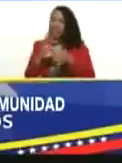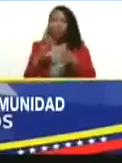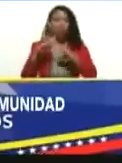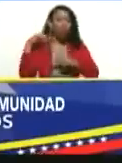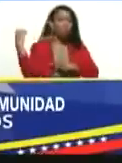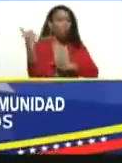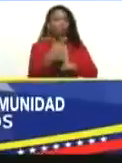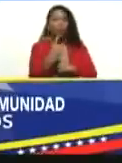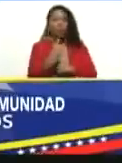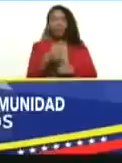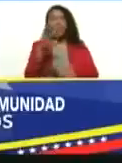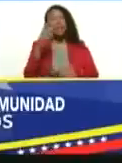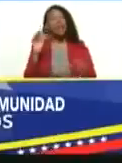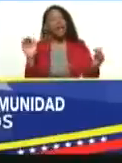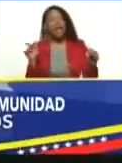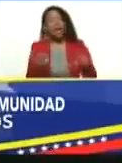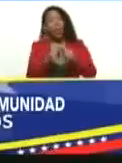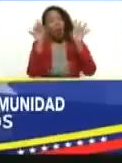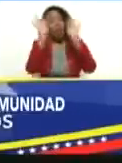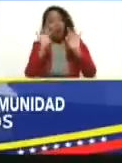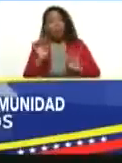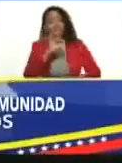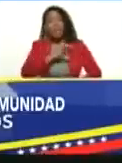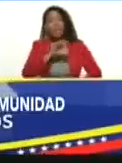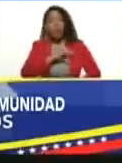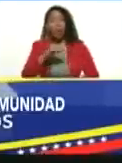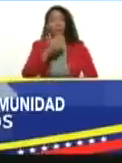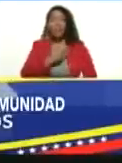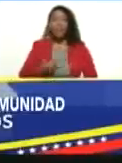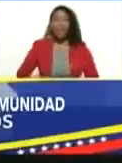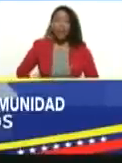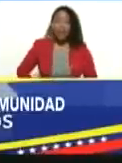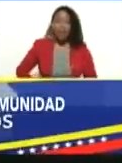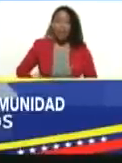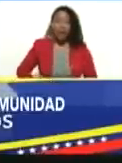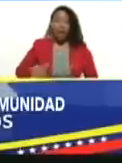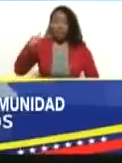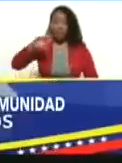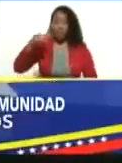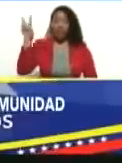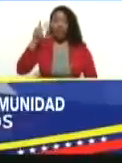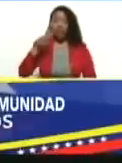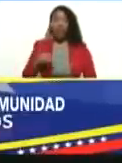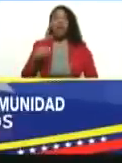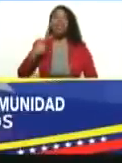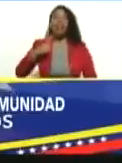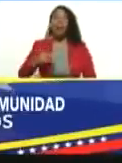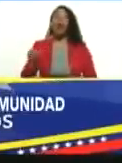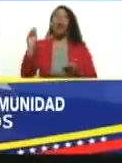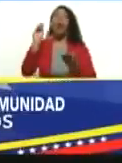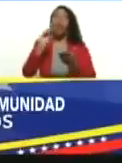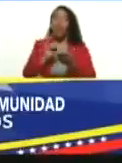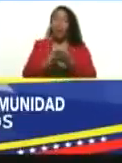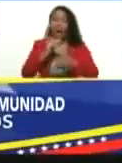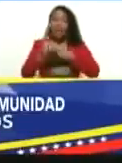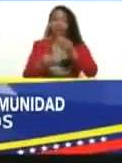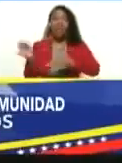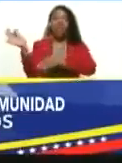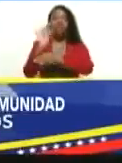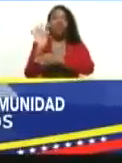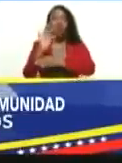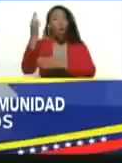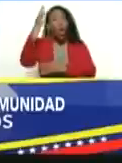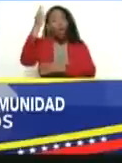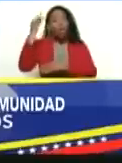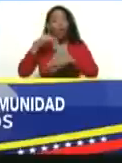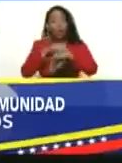señor presidente desde Venezuela creemos que hay que tomar nuevamente el funcionamiento de los consejos